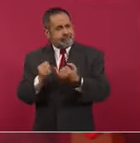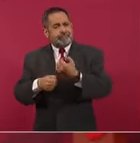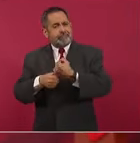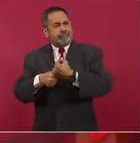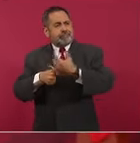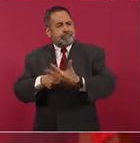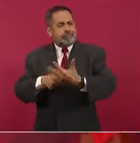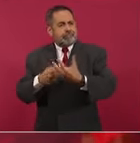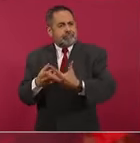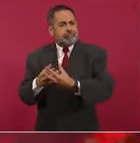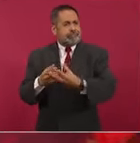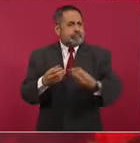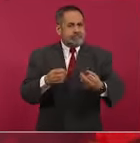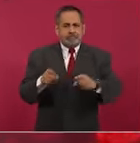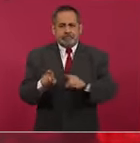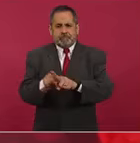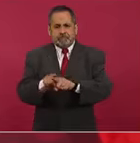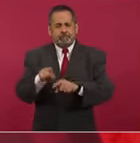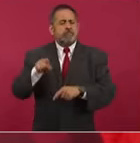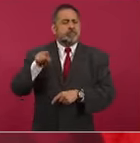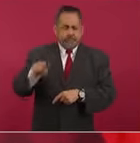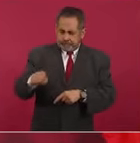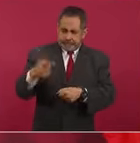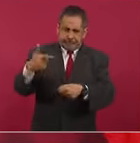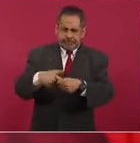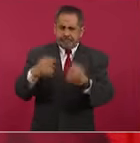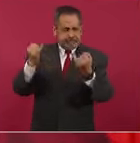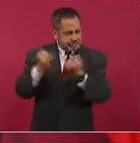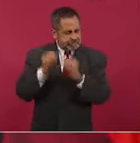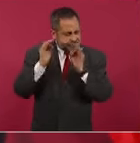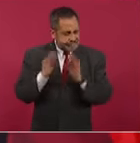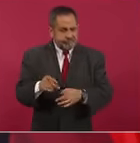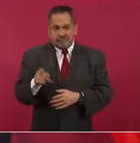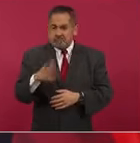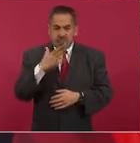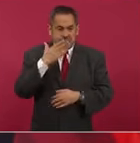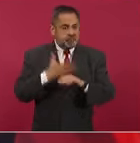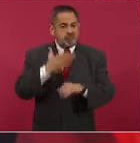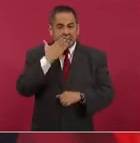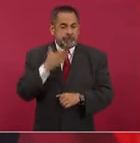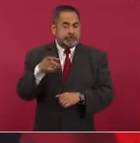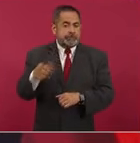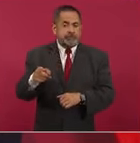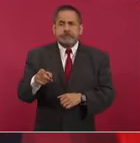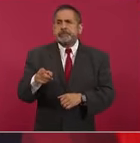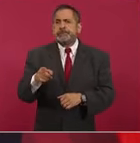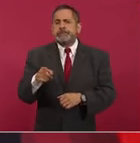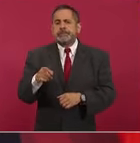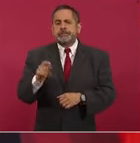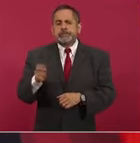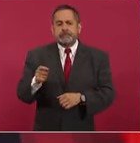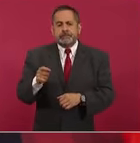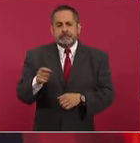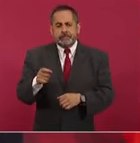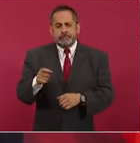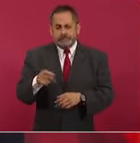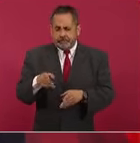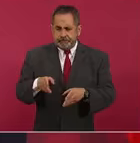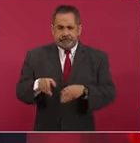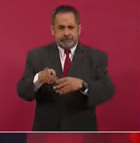funcionar todas las gasolinerías. Esa gasolinería está